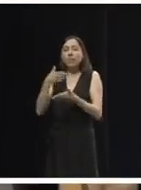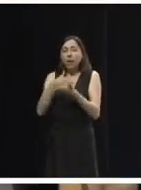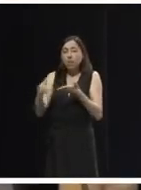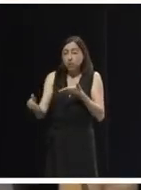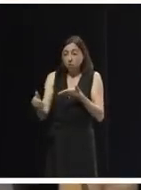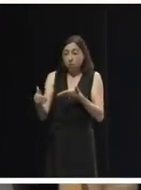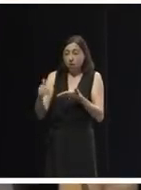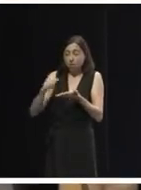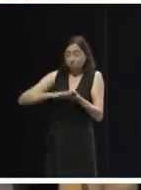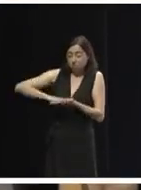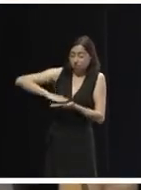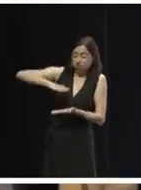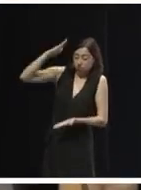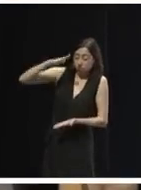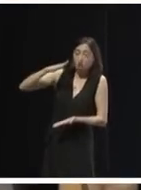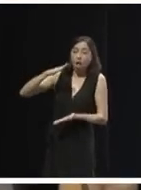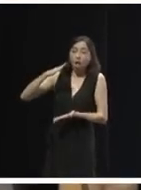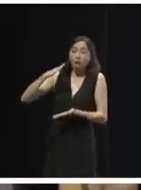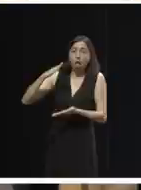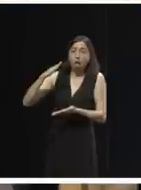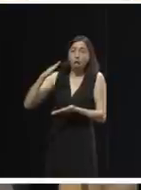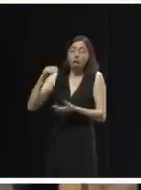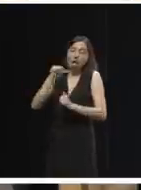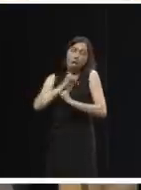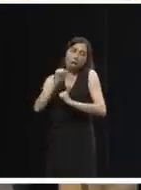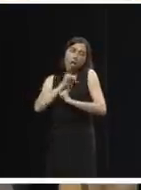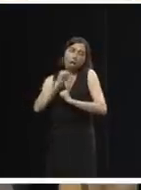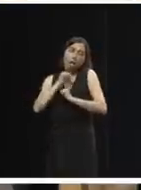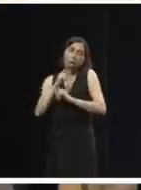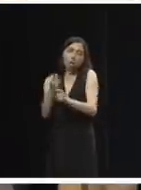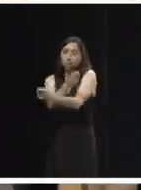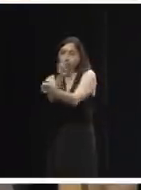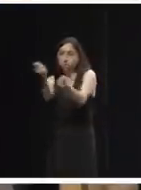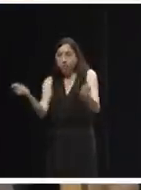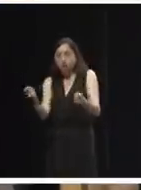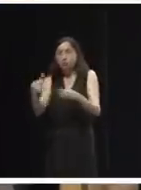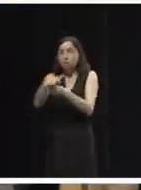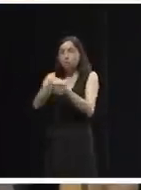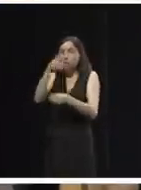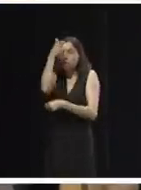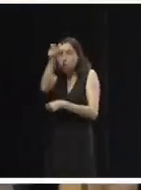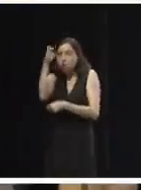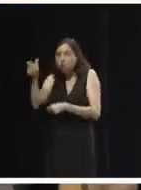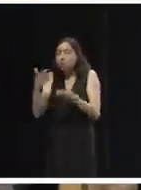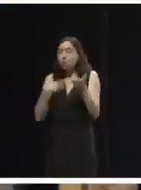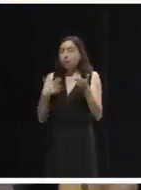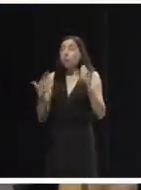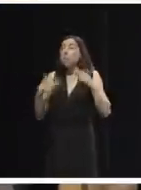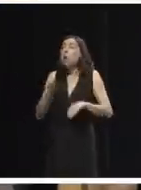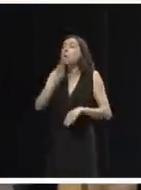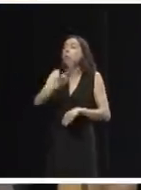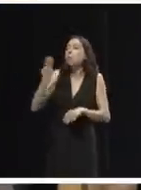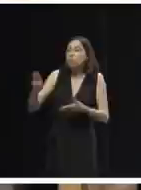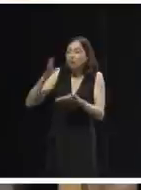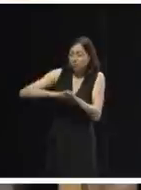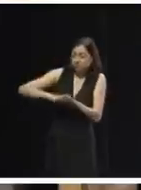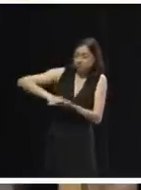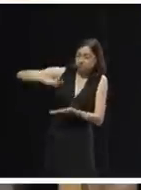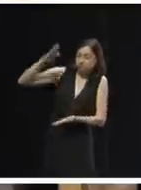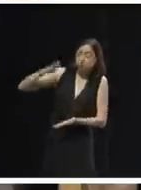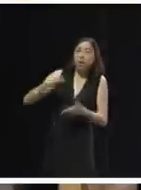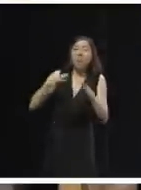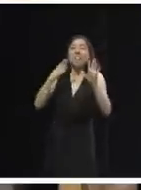atrasos a los municipios sevillanos. Pero es que el Partido Popular ha acumulado